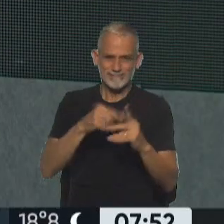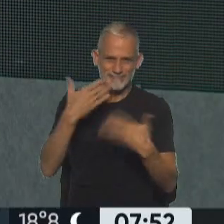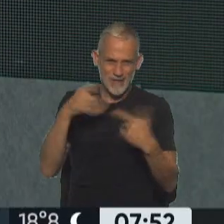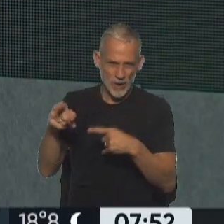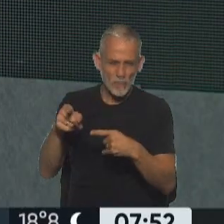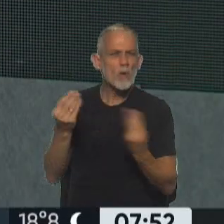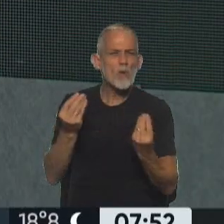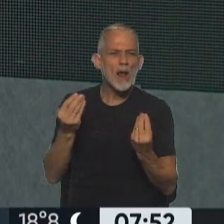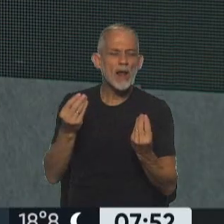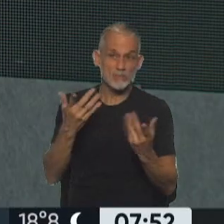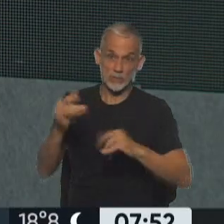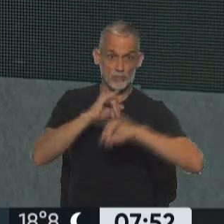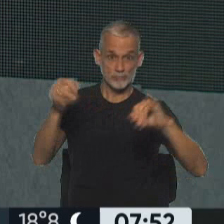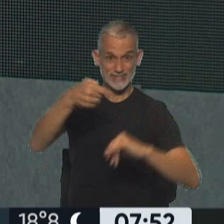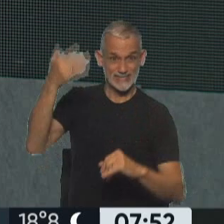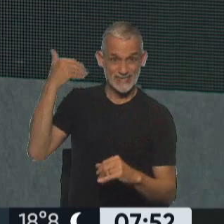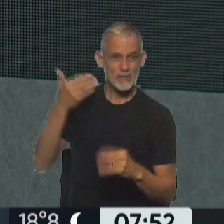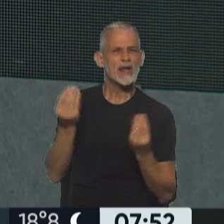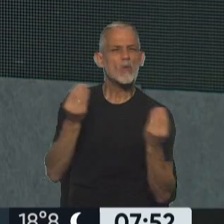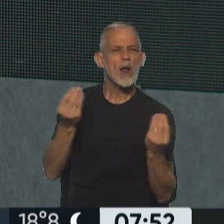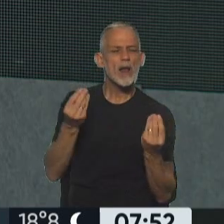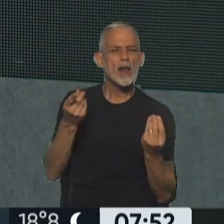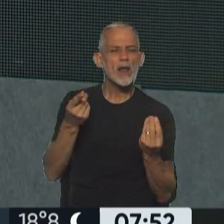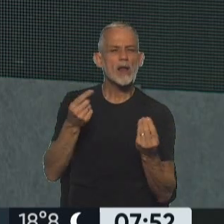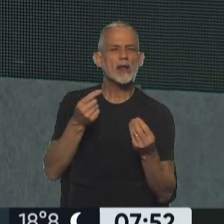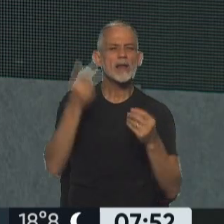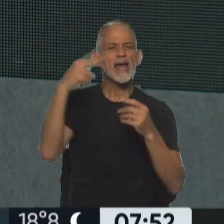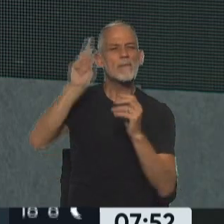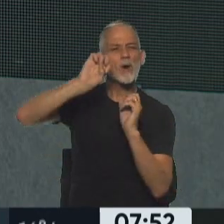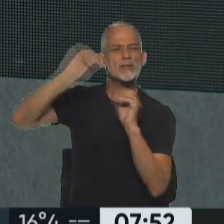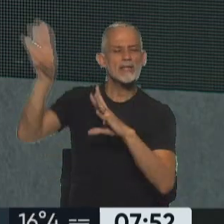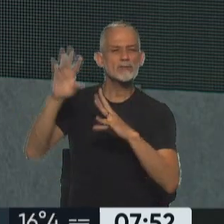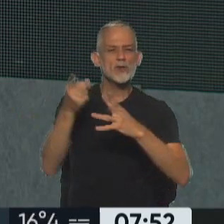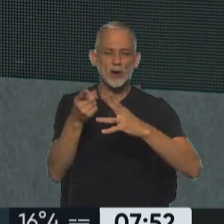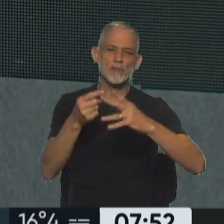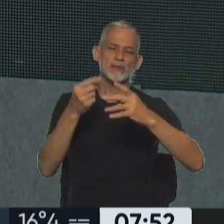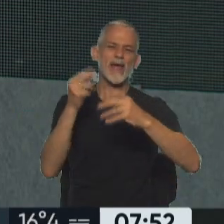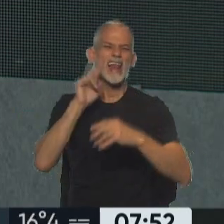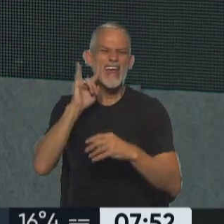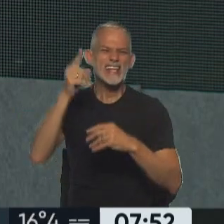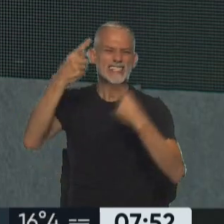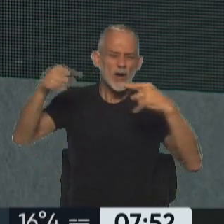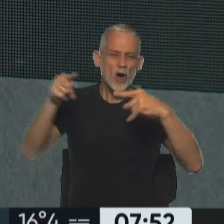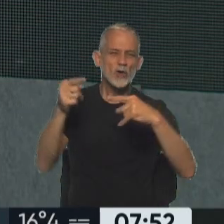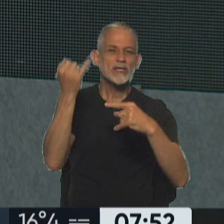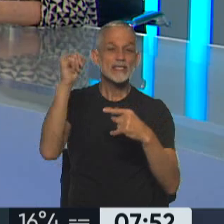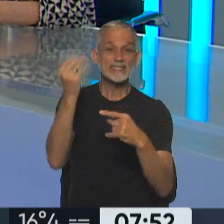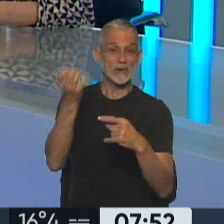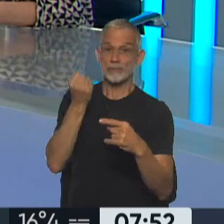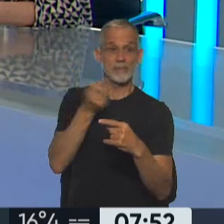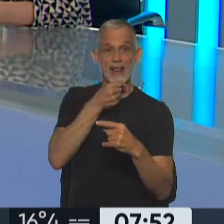con vos y tiene que ver con algo que fue anunciado durante la semana está relacionado con las retenciones a la industria láctea un anuncio que ha hecho